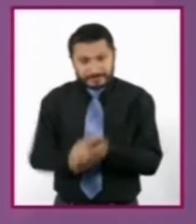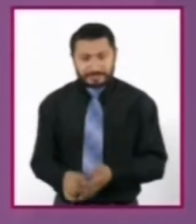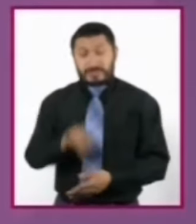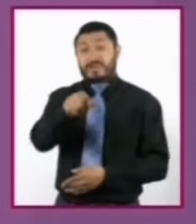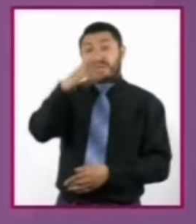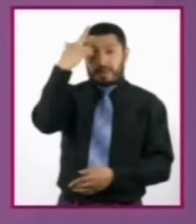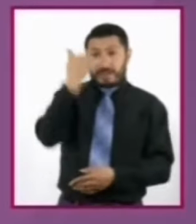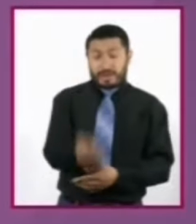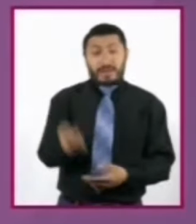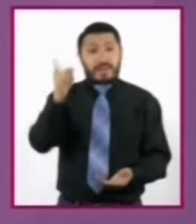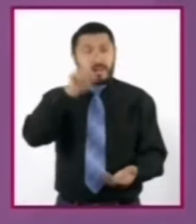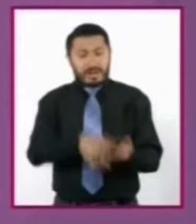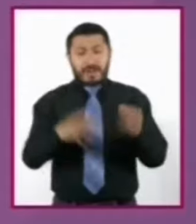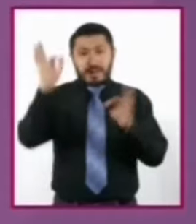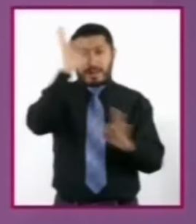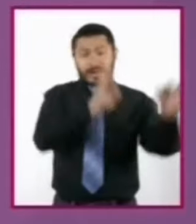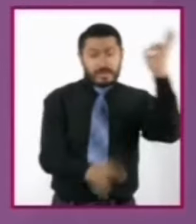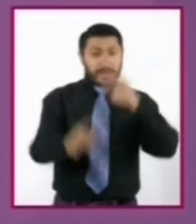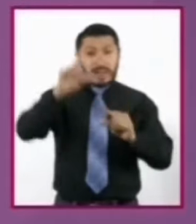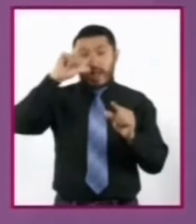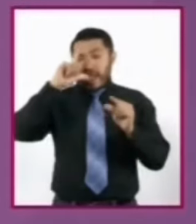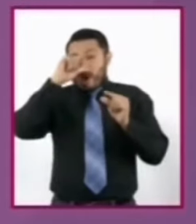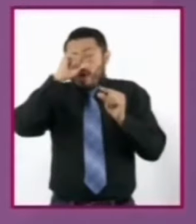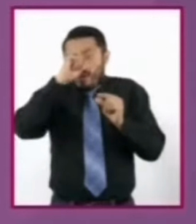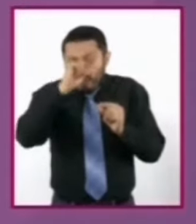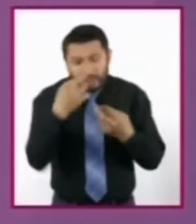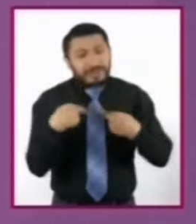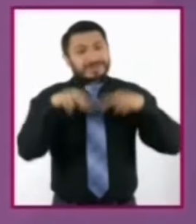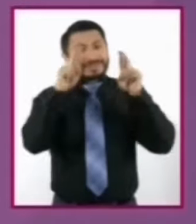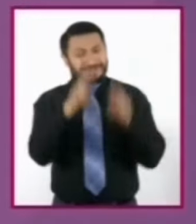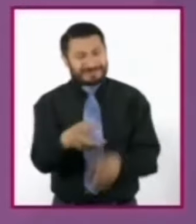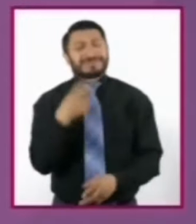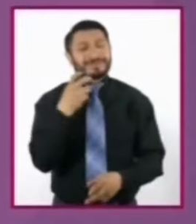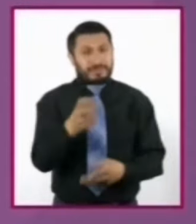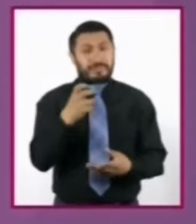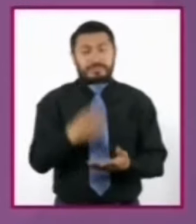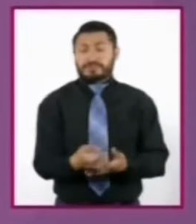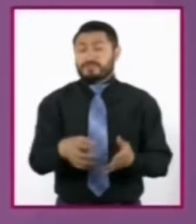forma en la que representamos cosas muy pequeñas,